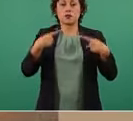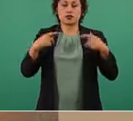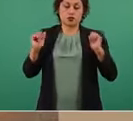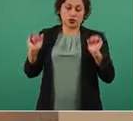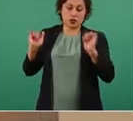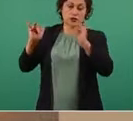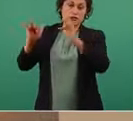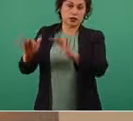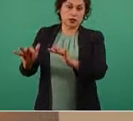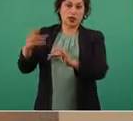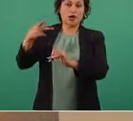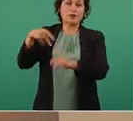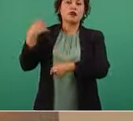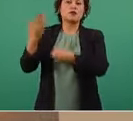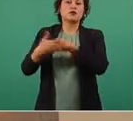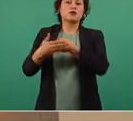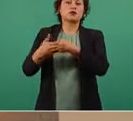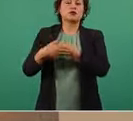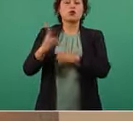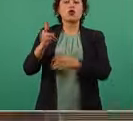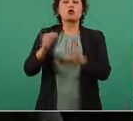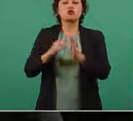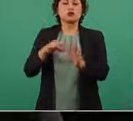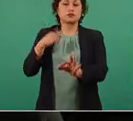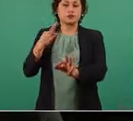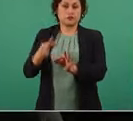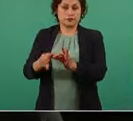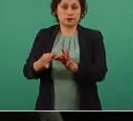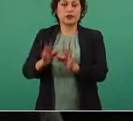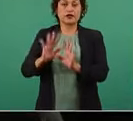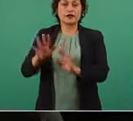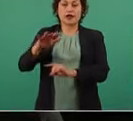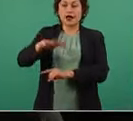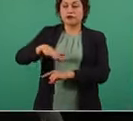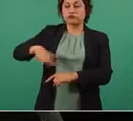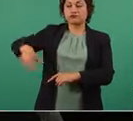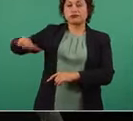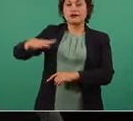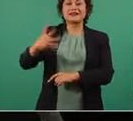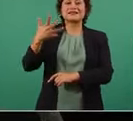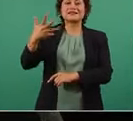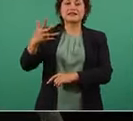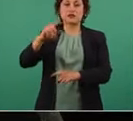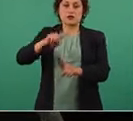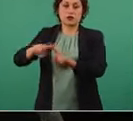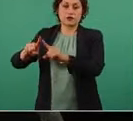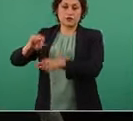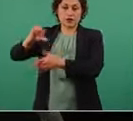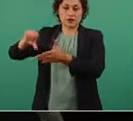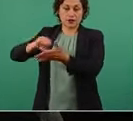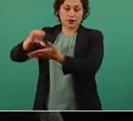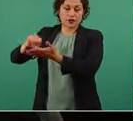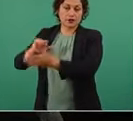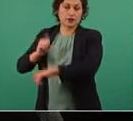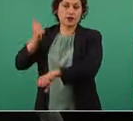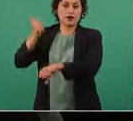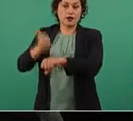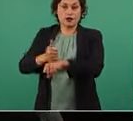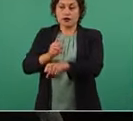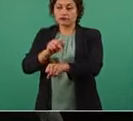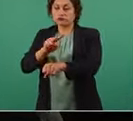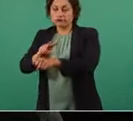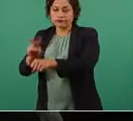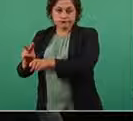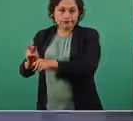desplegar alrededor de 2.000 elementos. Se instalaron 5 bases de operaciones realizando patrullajes terrestres aleatorias a